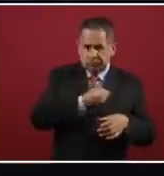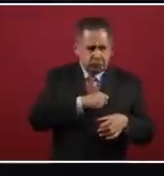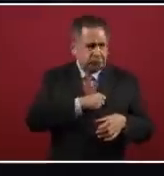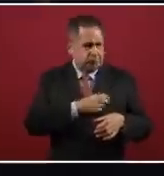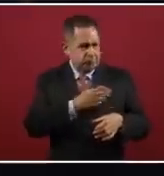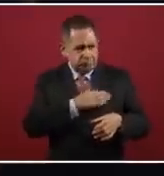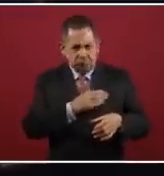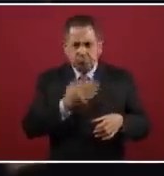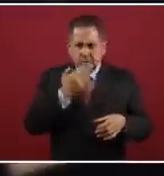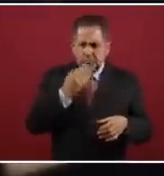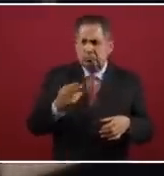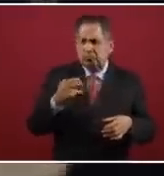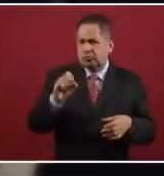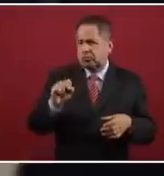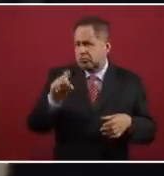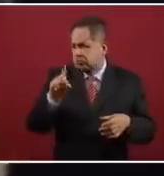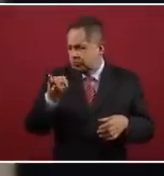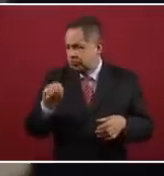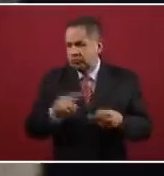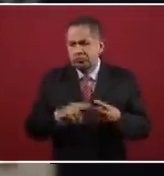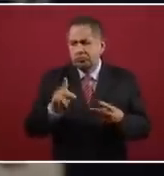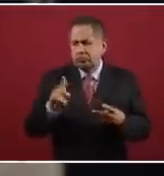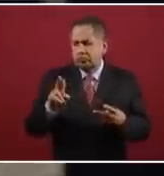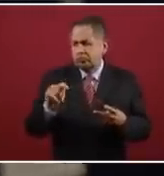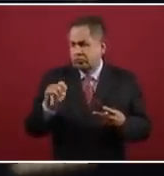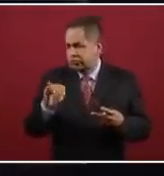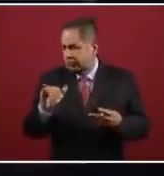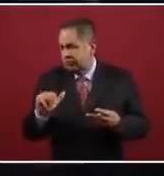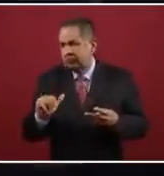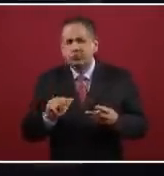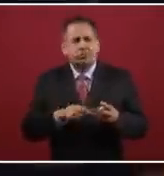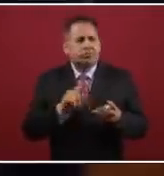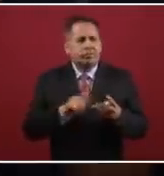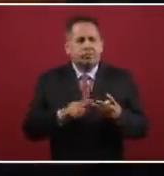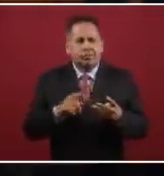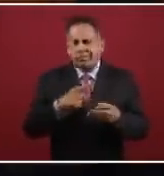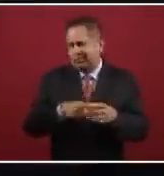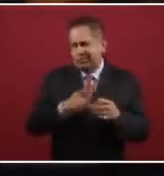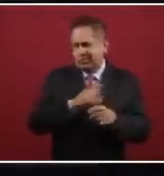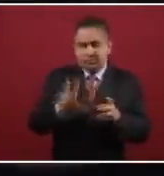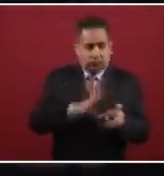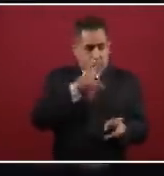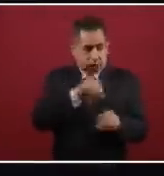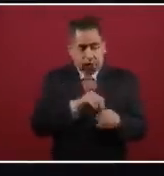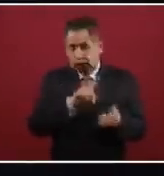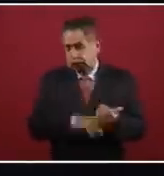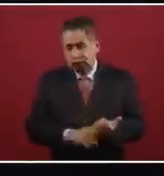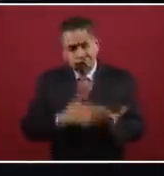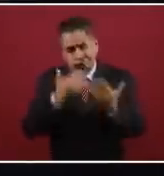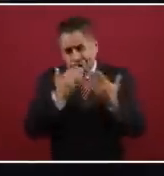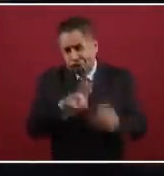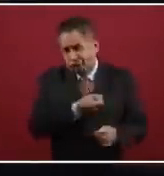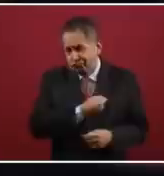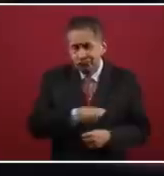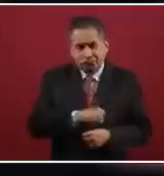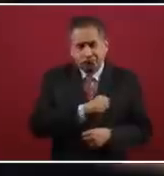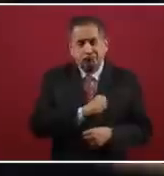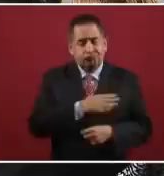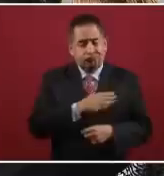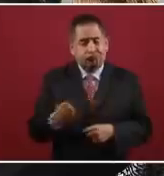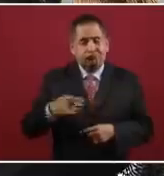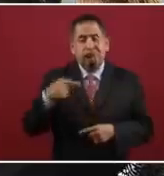sodio, todo lo que implica el pinole nutritivo, y es precisamente para la